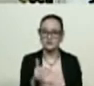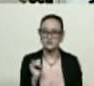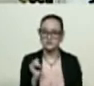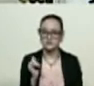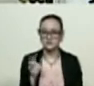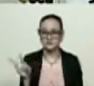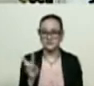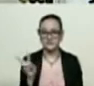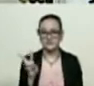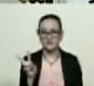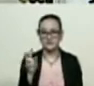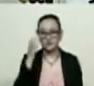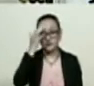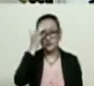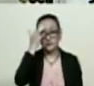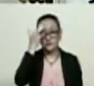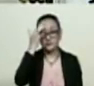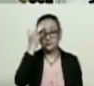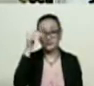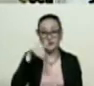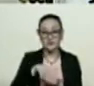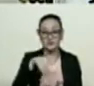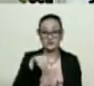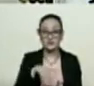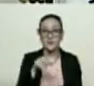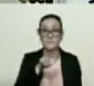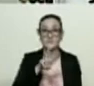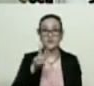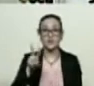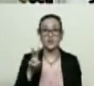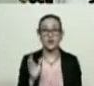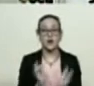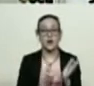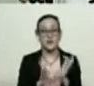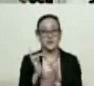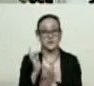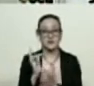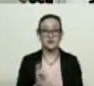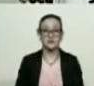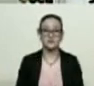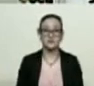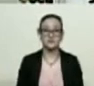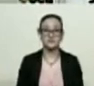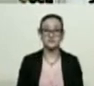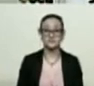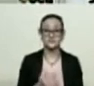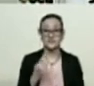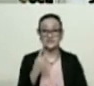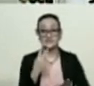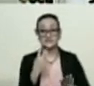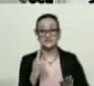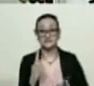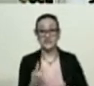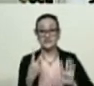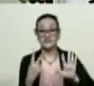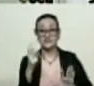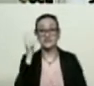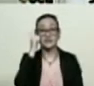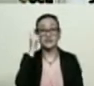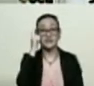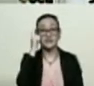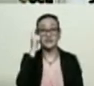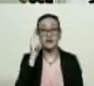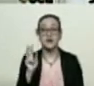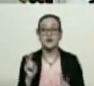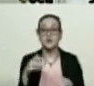venezuela en la elección del 22 de abril estamos a sólo 67 días de realizar un